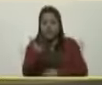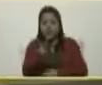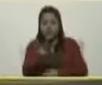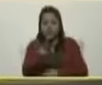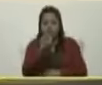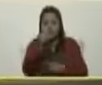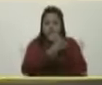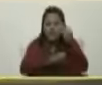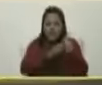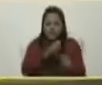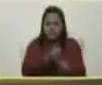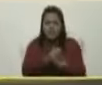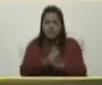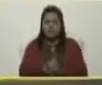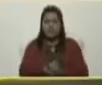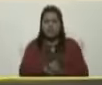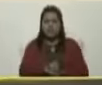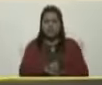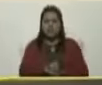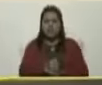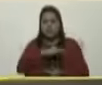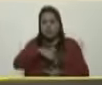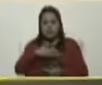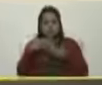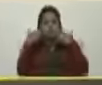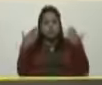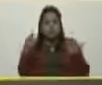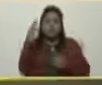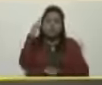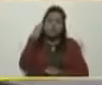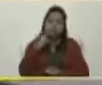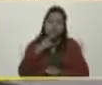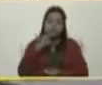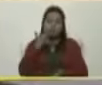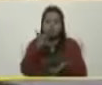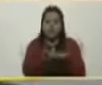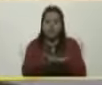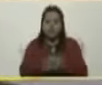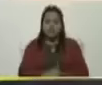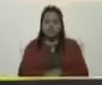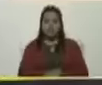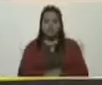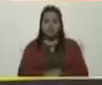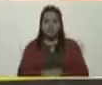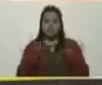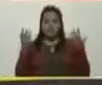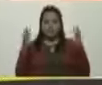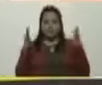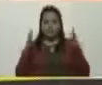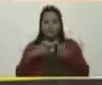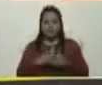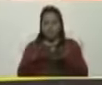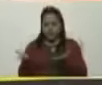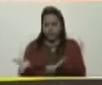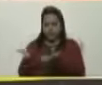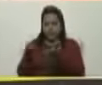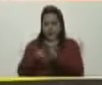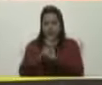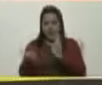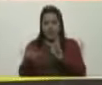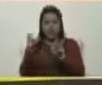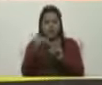logró nuestro gran Simón Bolívar. Gracias. Quiero dejar en el derecho de palabra a